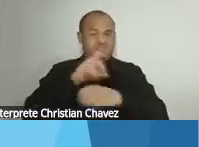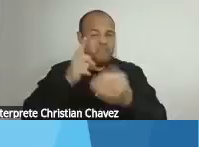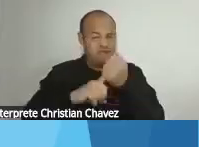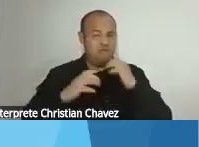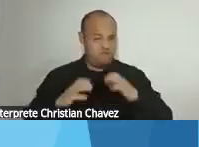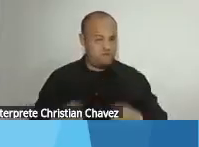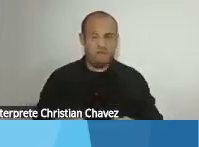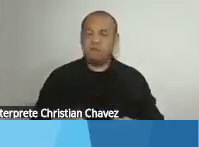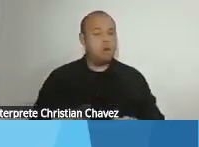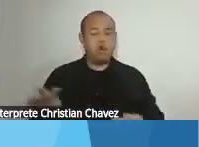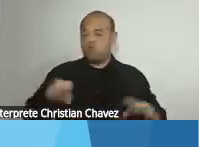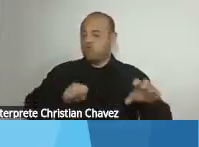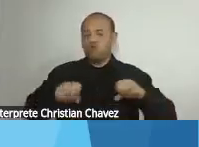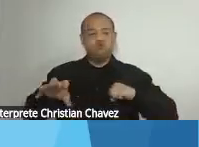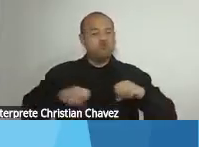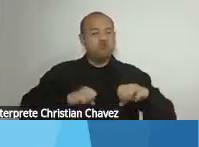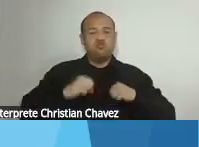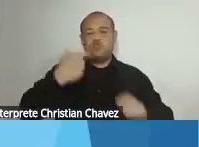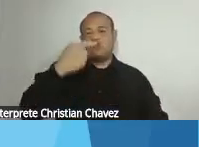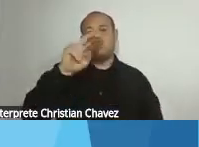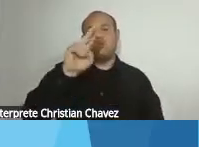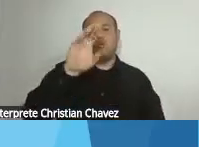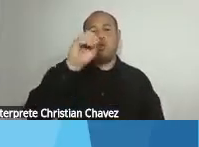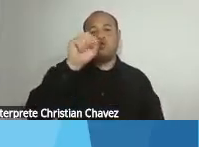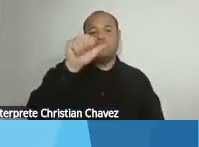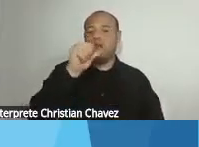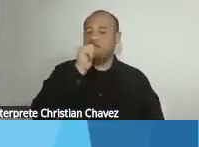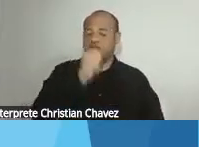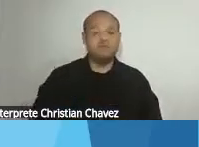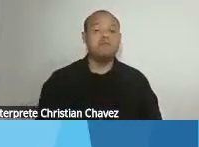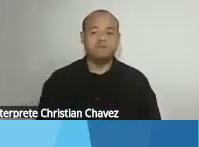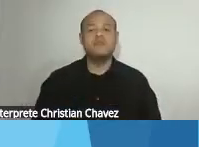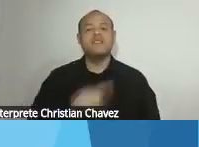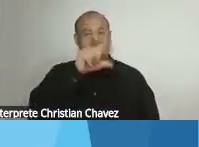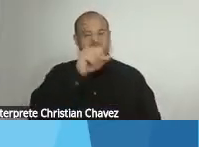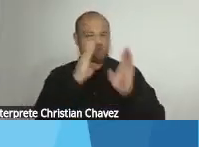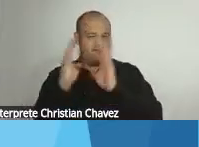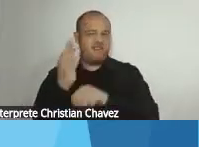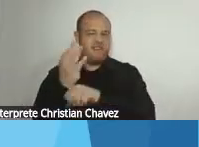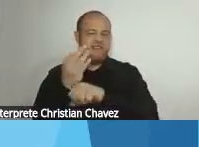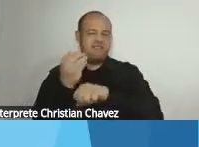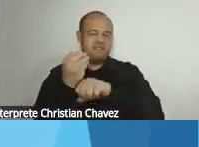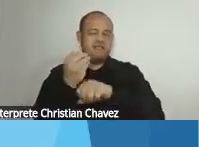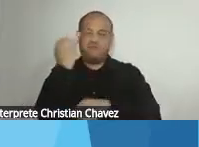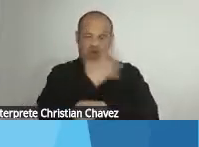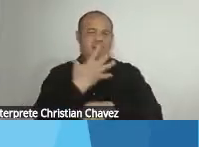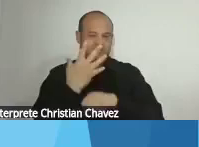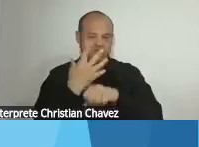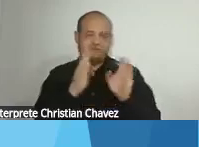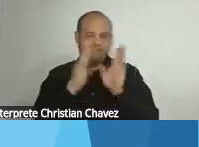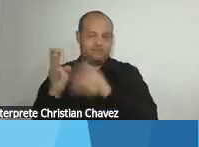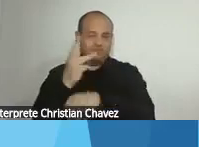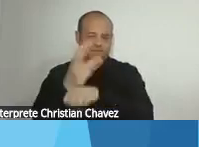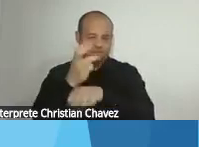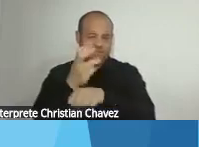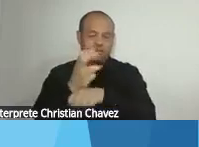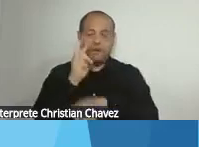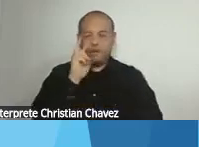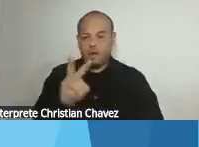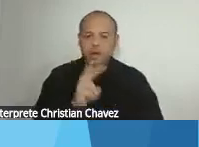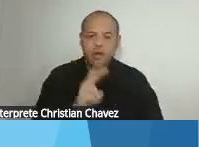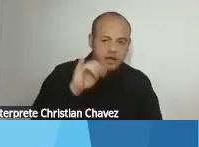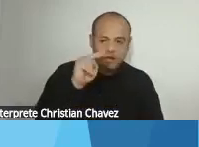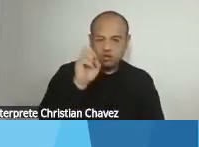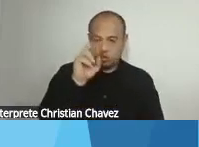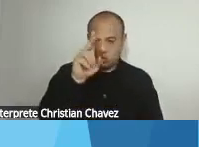glucosa. Y en la última imagen, ¿sí? Otra vez, vemos a la insulina, vemos a la glucosa,